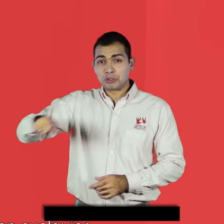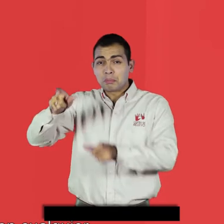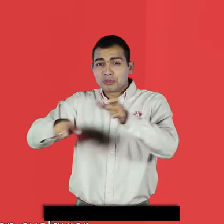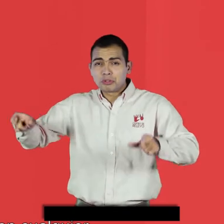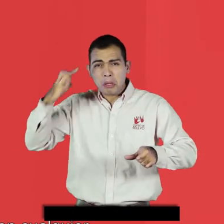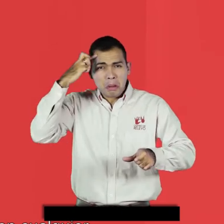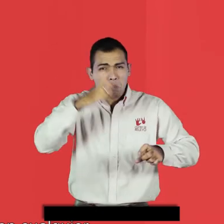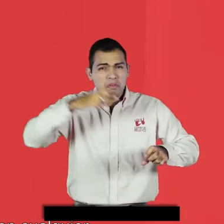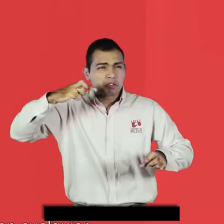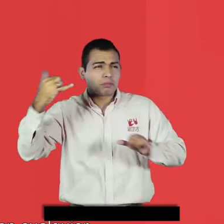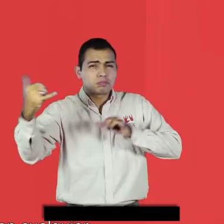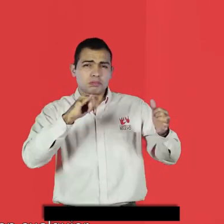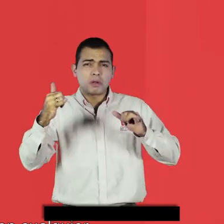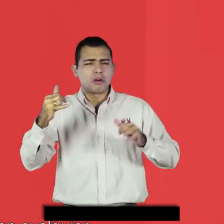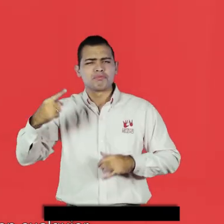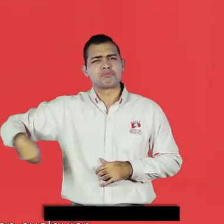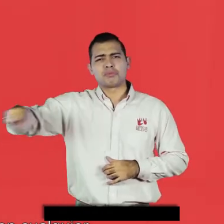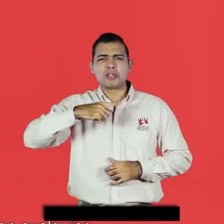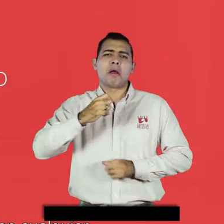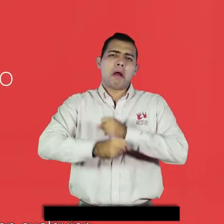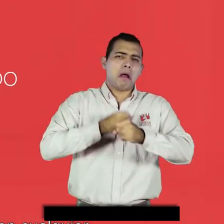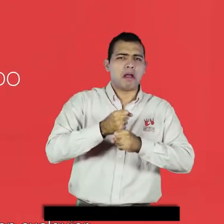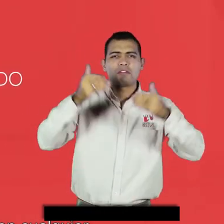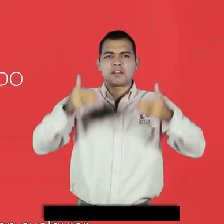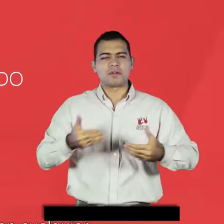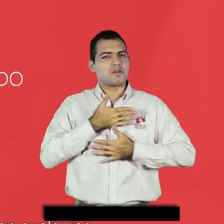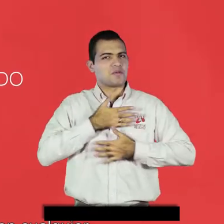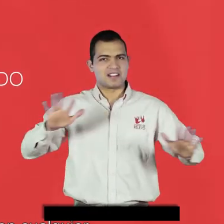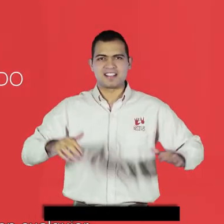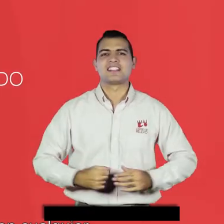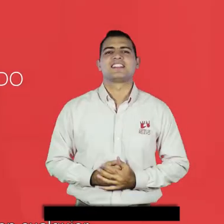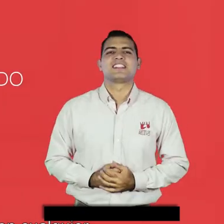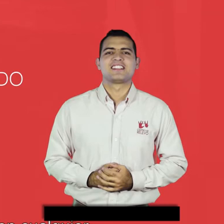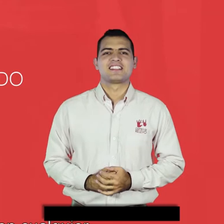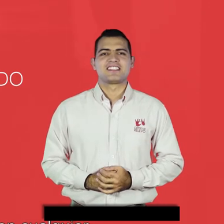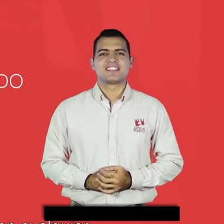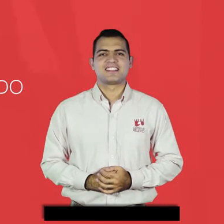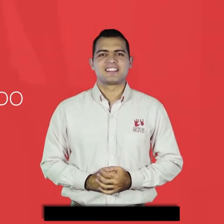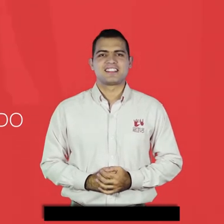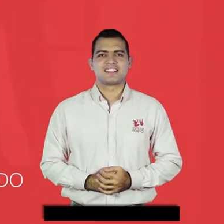Ser realizador aficionado sin restricción de edad, con cualquier tipo de discapacidad.